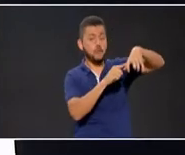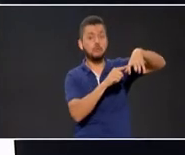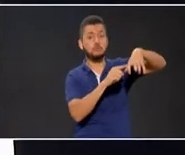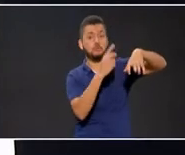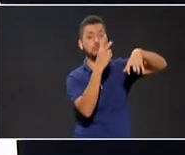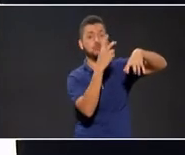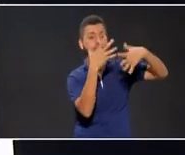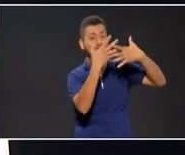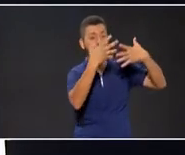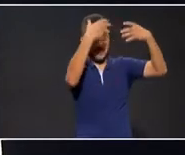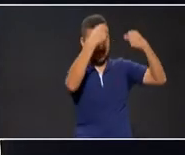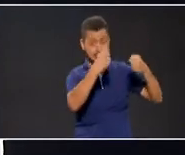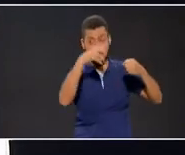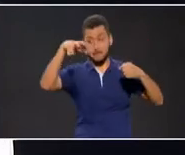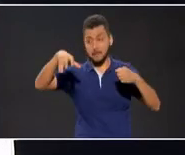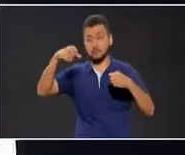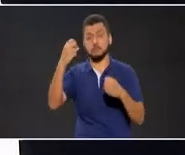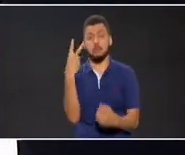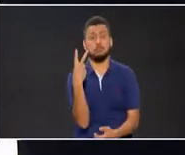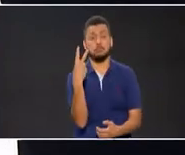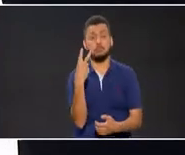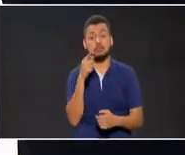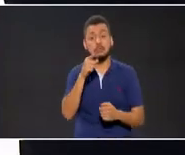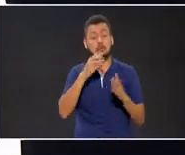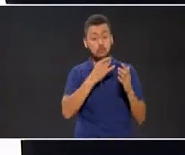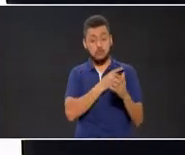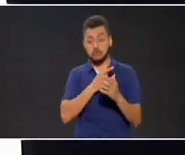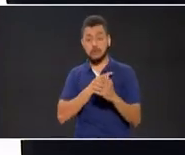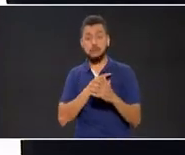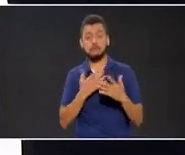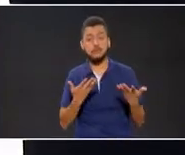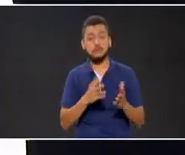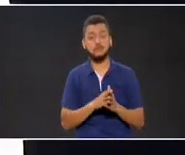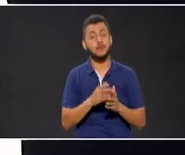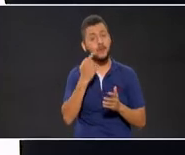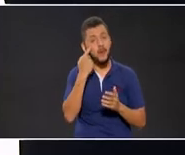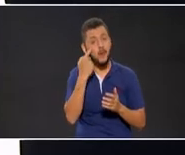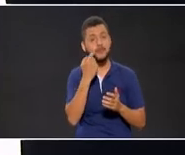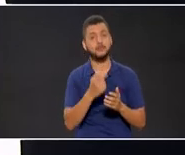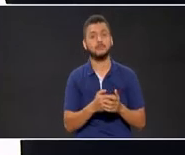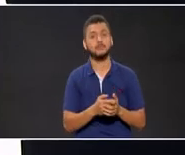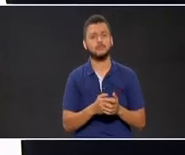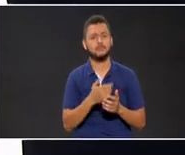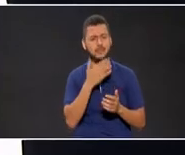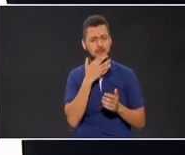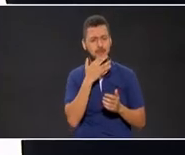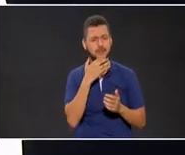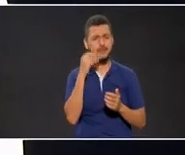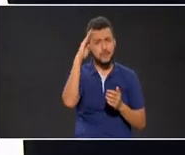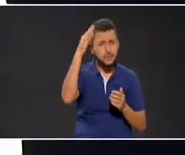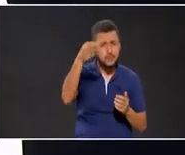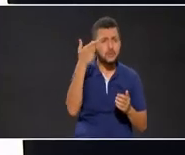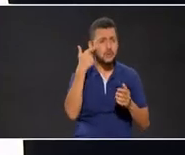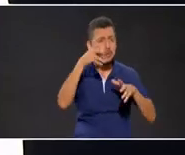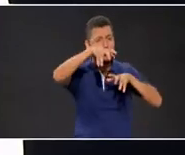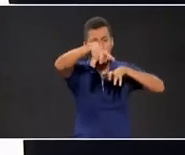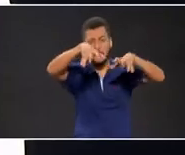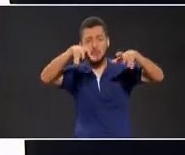y no tenemos universidad pública entonces qué hay que hacer es en vez de ponernos a crear más cárceles necesitamos es crear